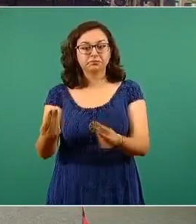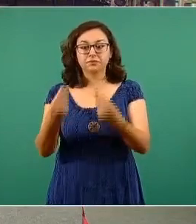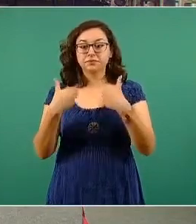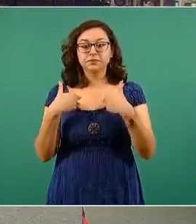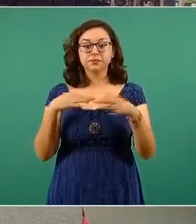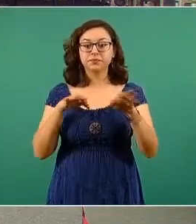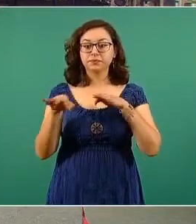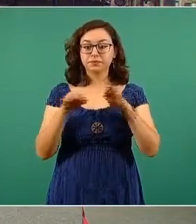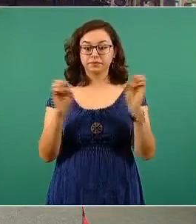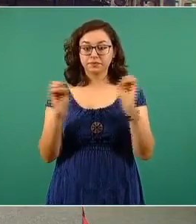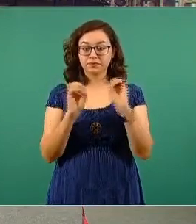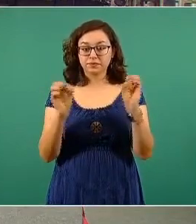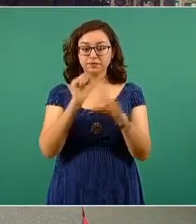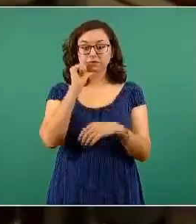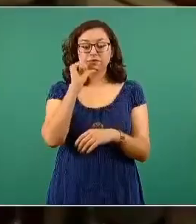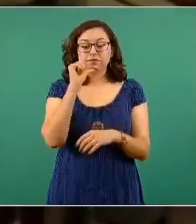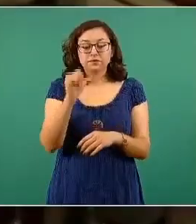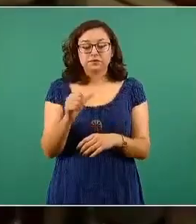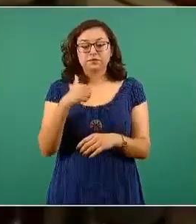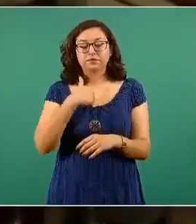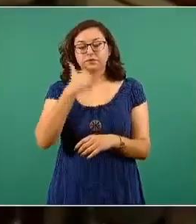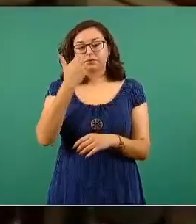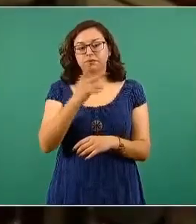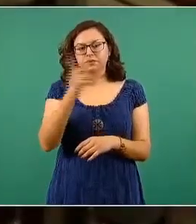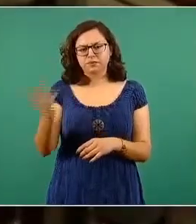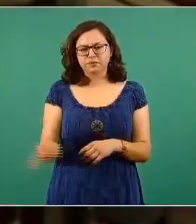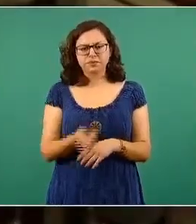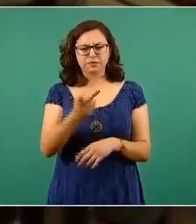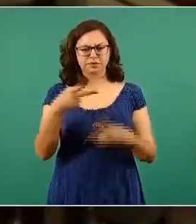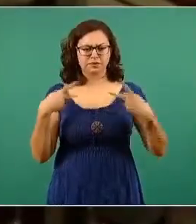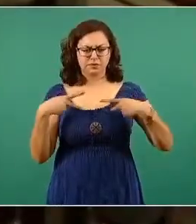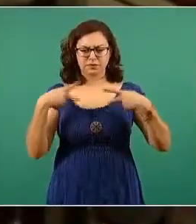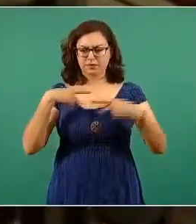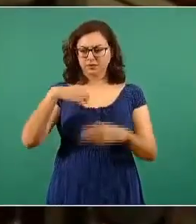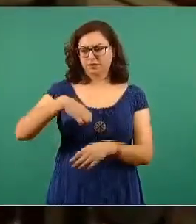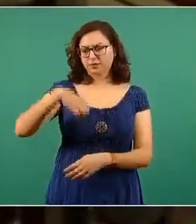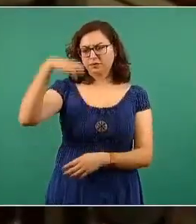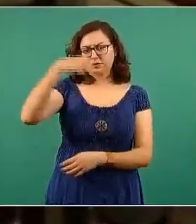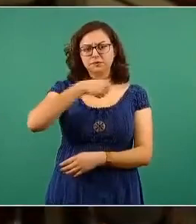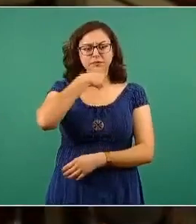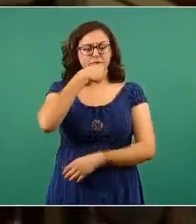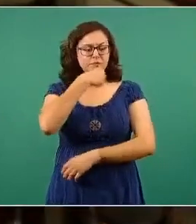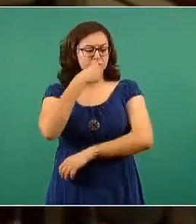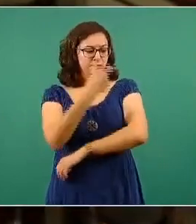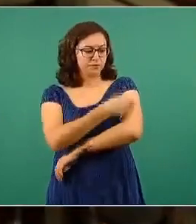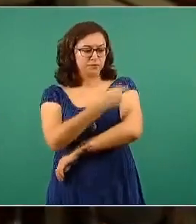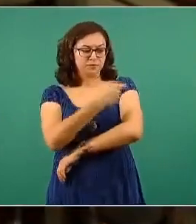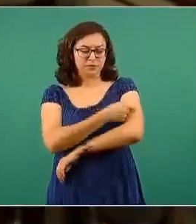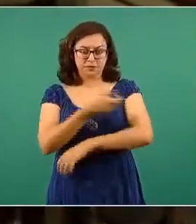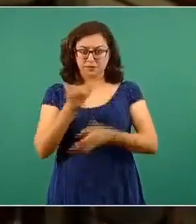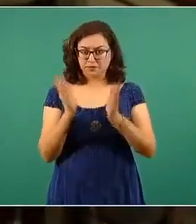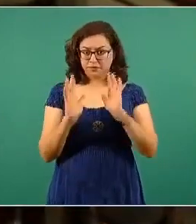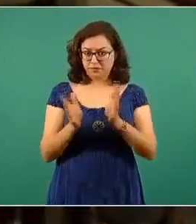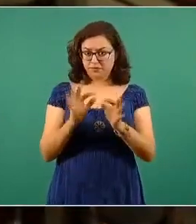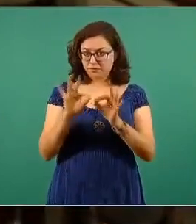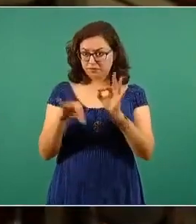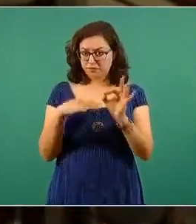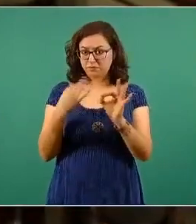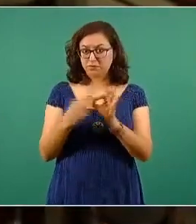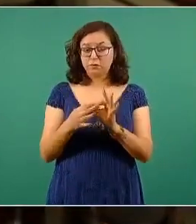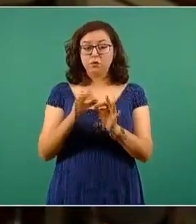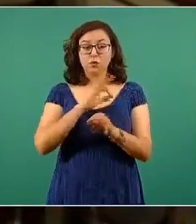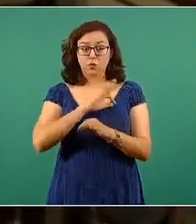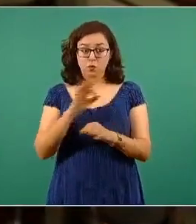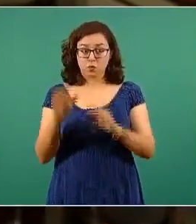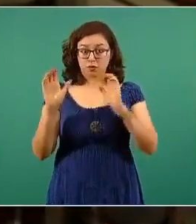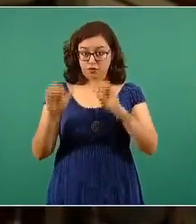a esto quisiera preguntarle si los adultos mayores que ya se vacunaron y deseen trabajar ya lo podrían hacer. ¿Las empresas